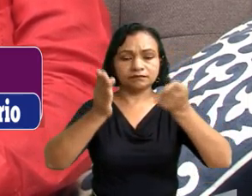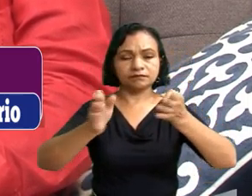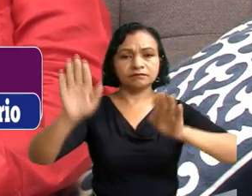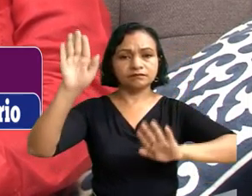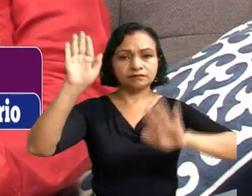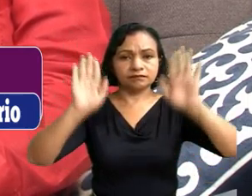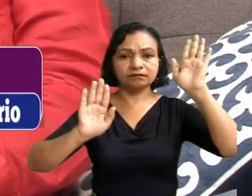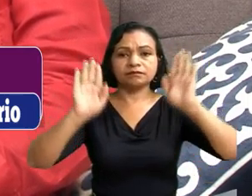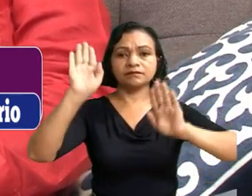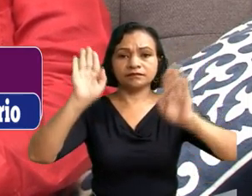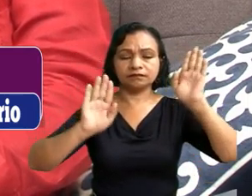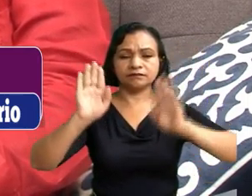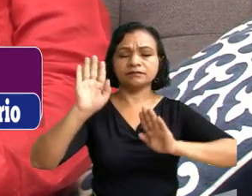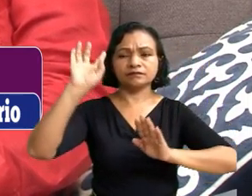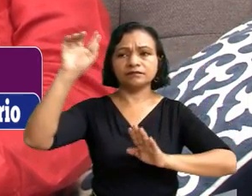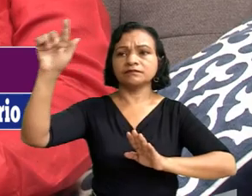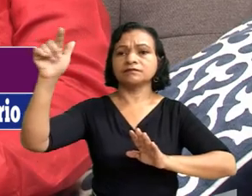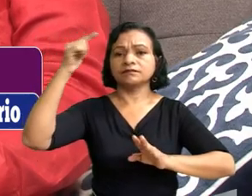poder legislativo